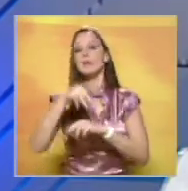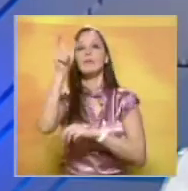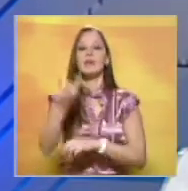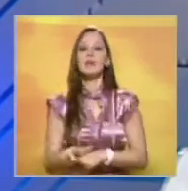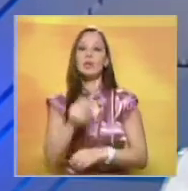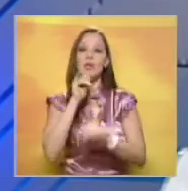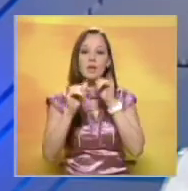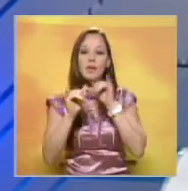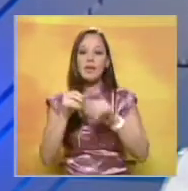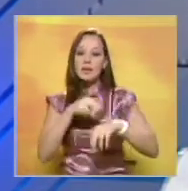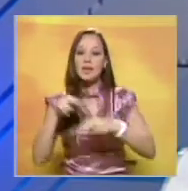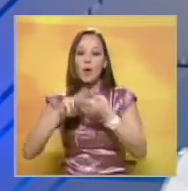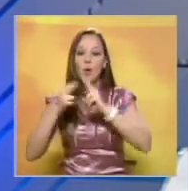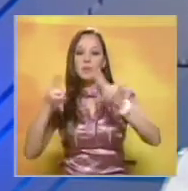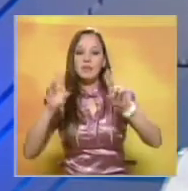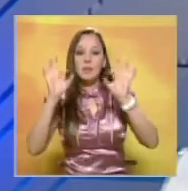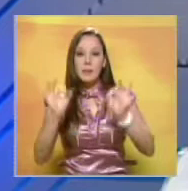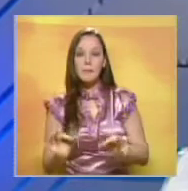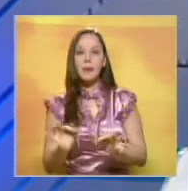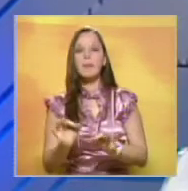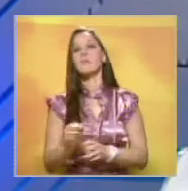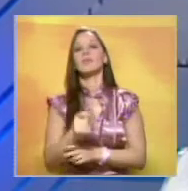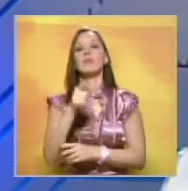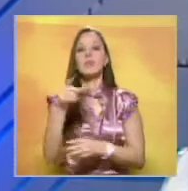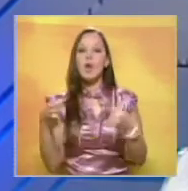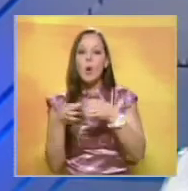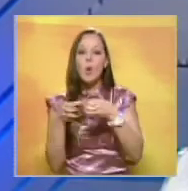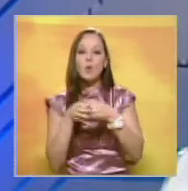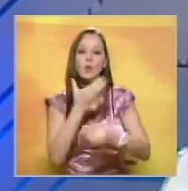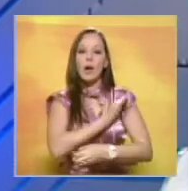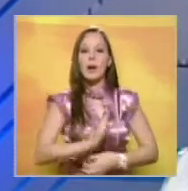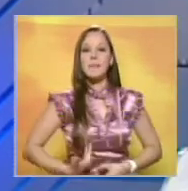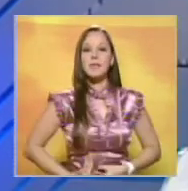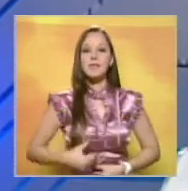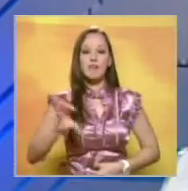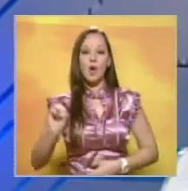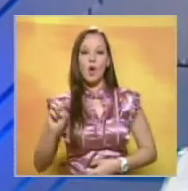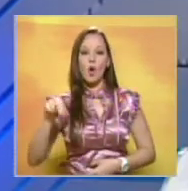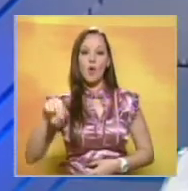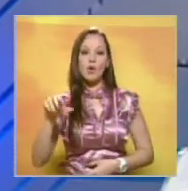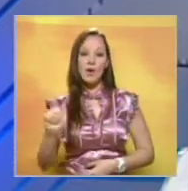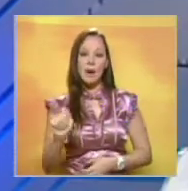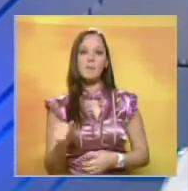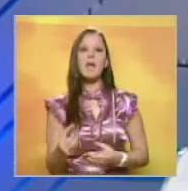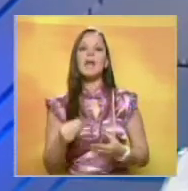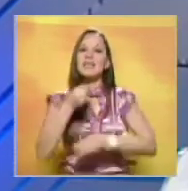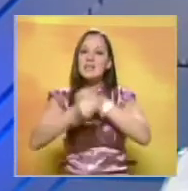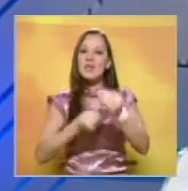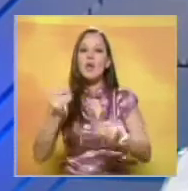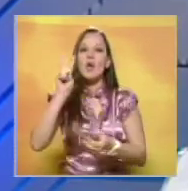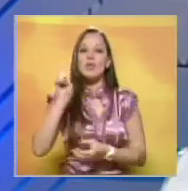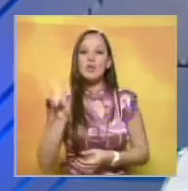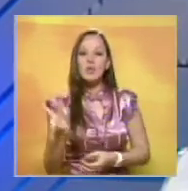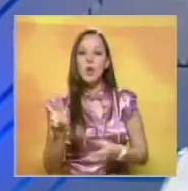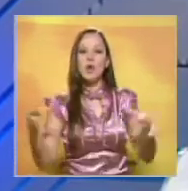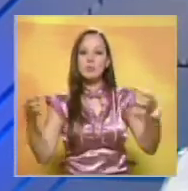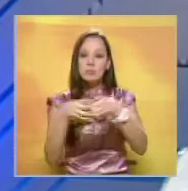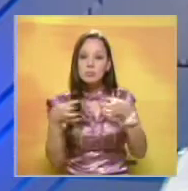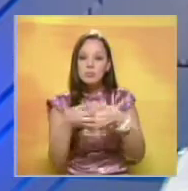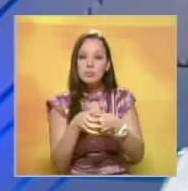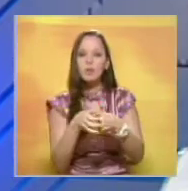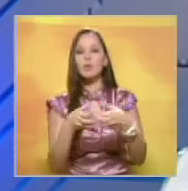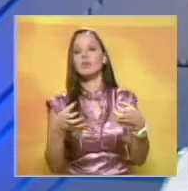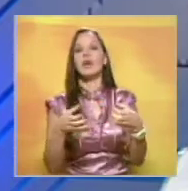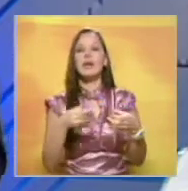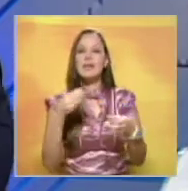Miguel Rodríguez Torres, en compañía del presidente de la ONA, Alejandro Kelleris, encabezaron la segunda reunión de la instancia ejecutiva del Consejo